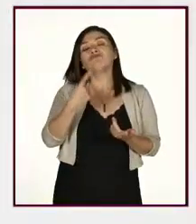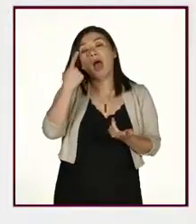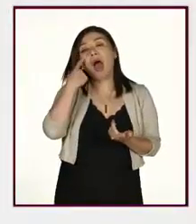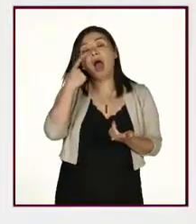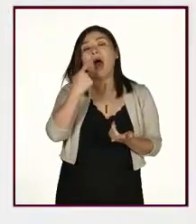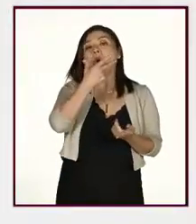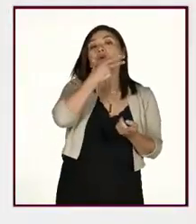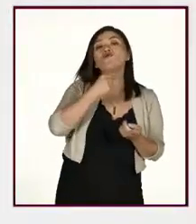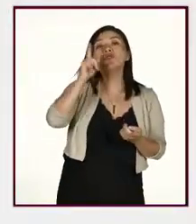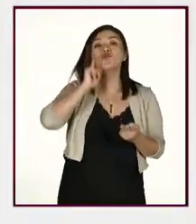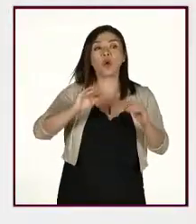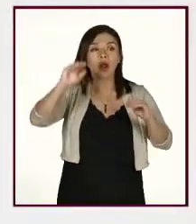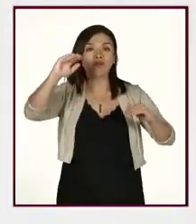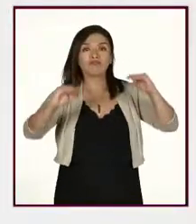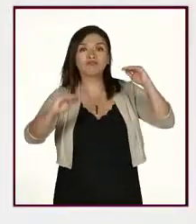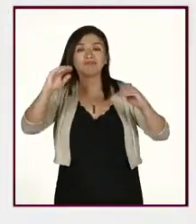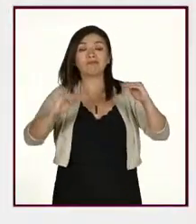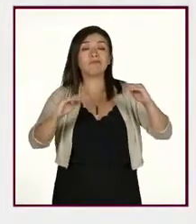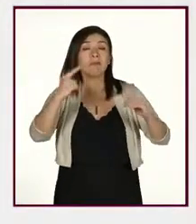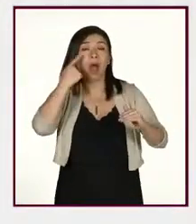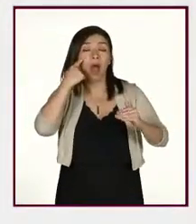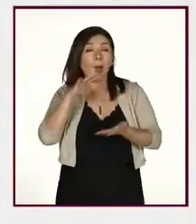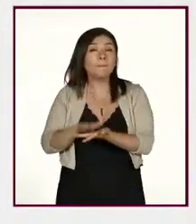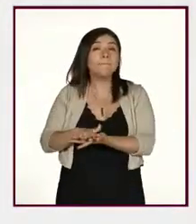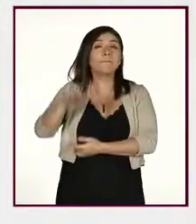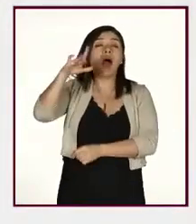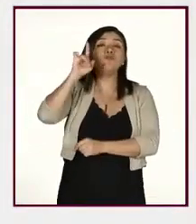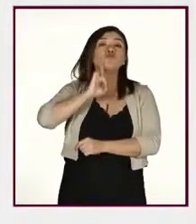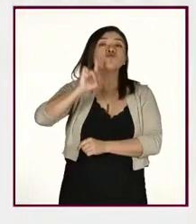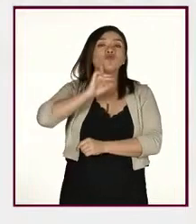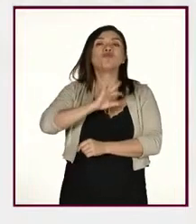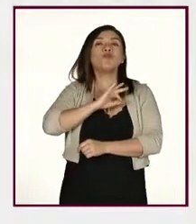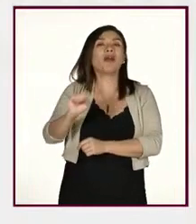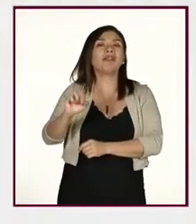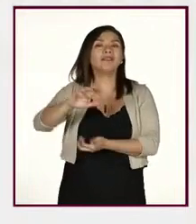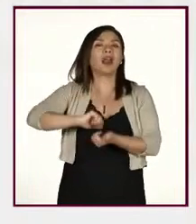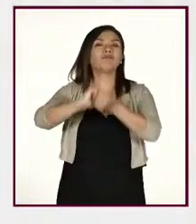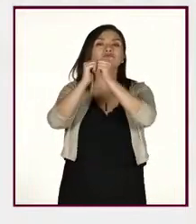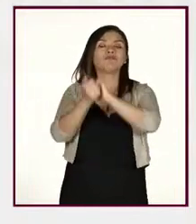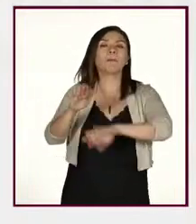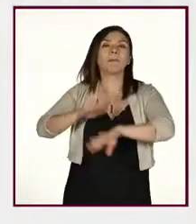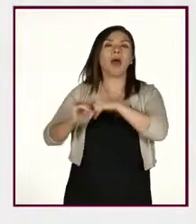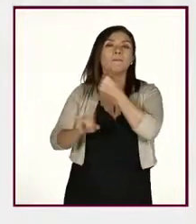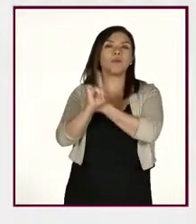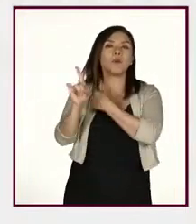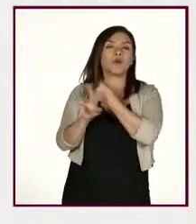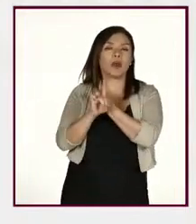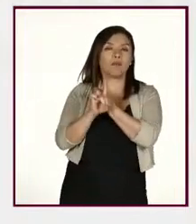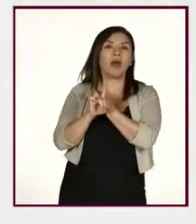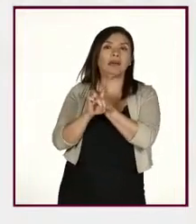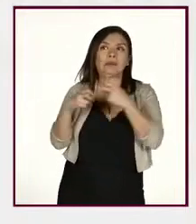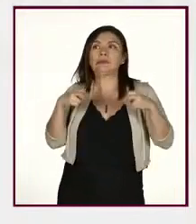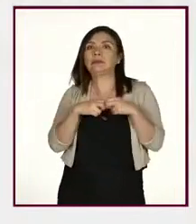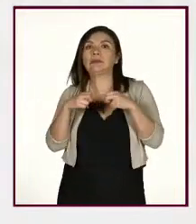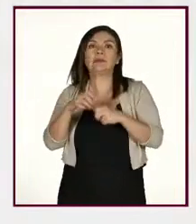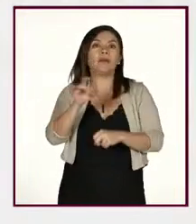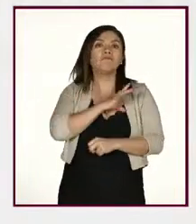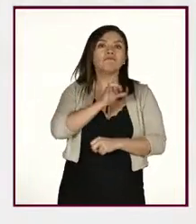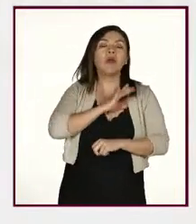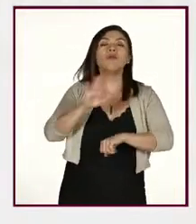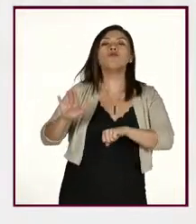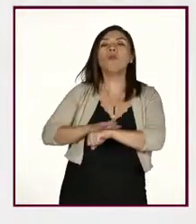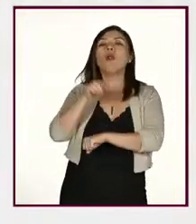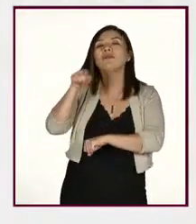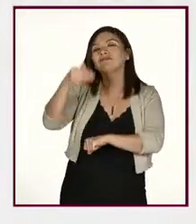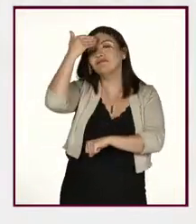mayor prevalencia, ¿sí?, mayor riesgo de generar algún trastorno de ansiedad generalizada, y sobre todo también porque tenemos